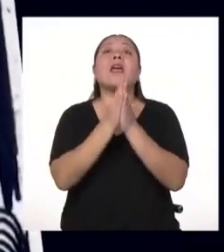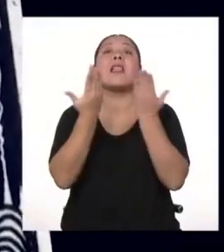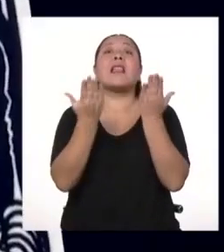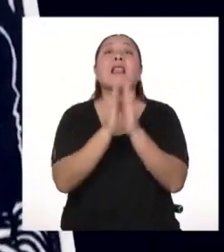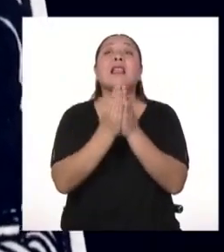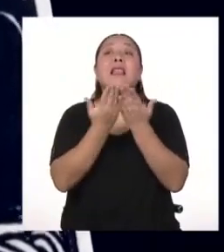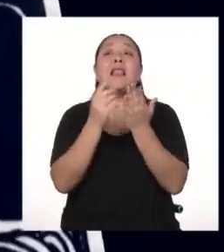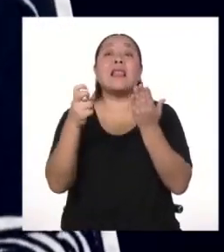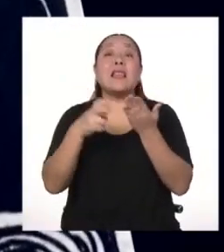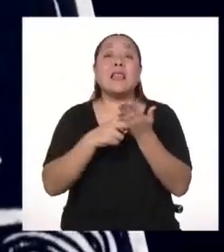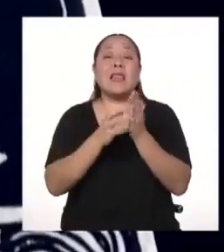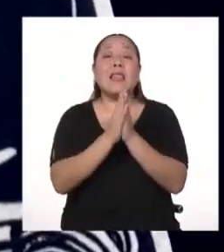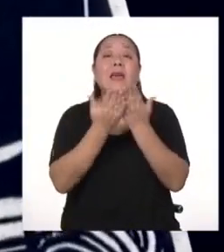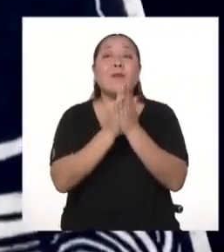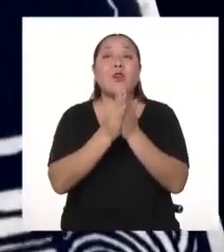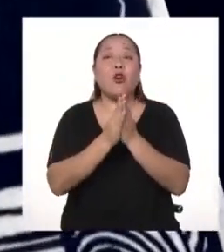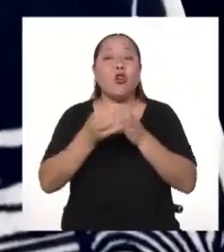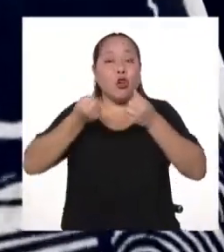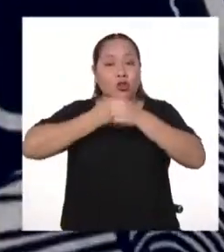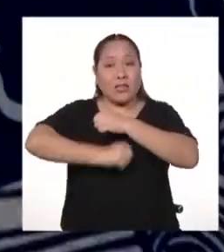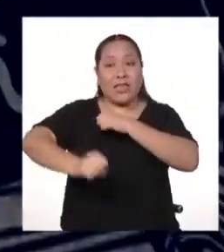sol.